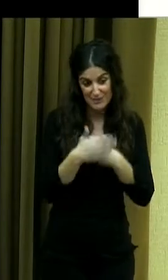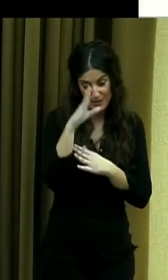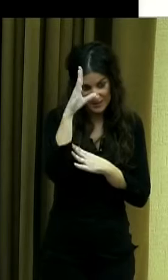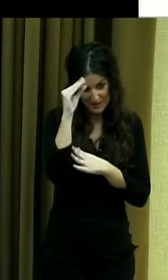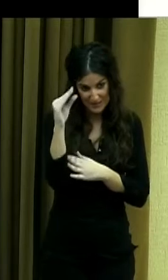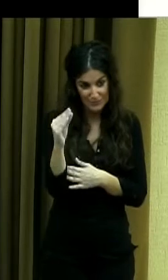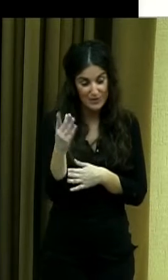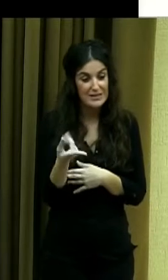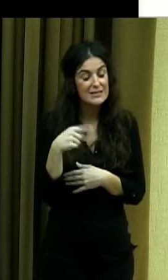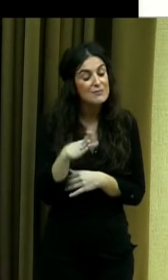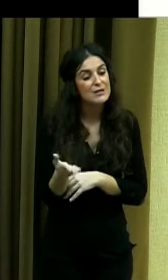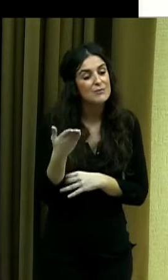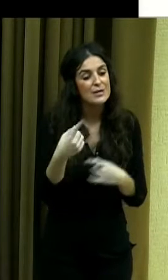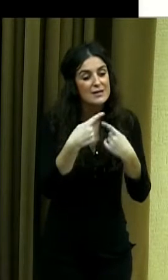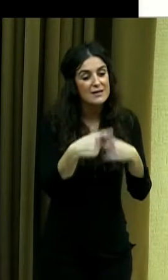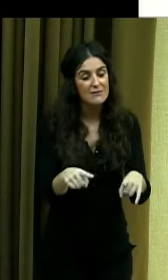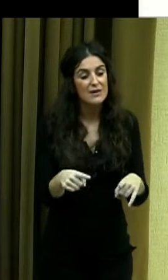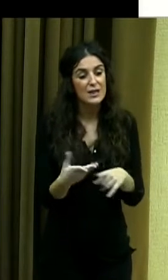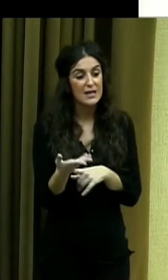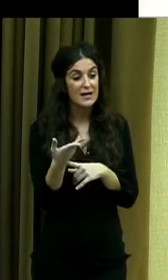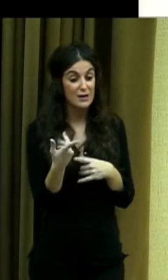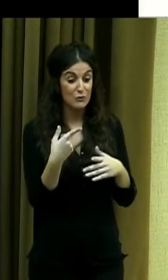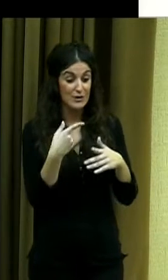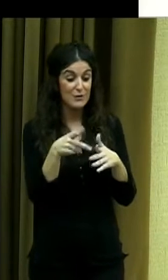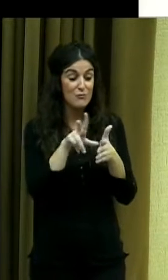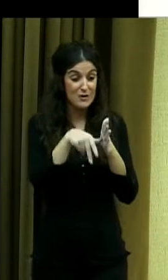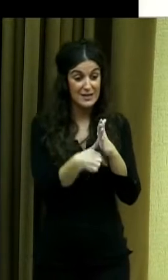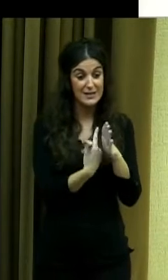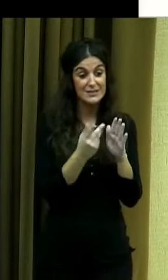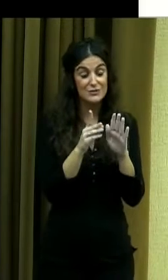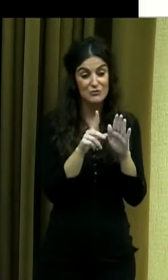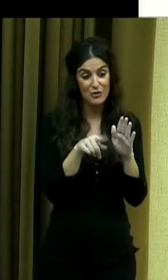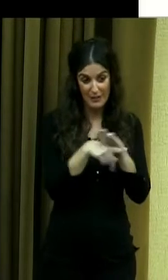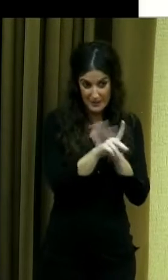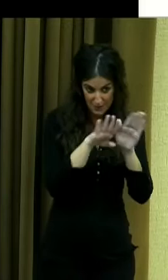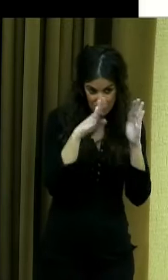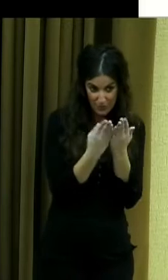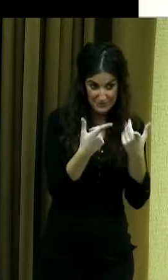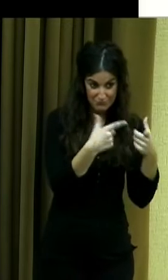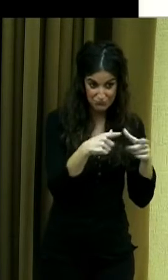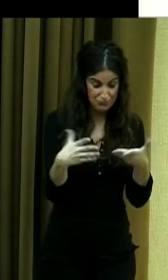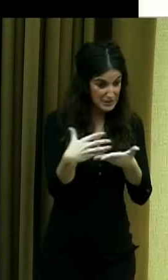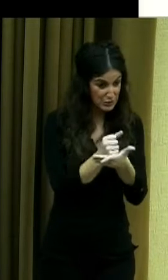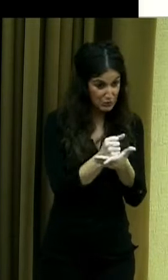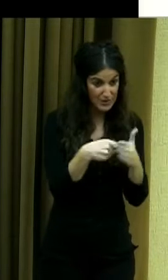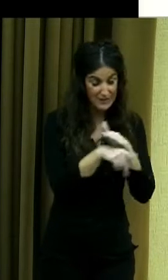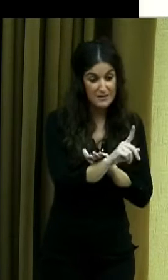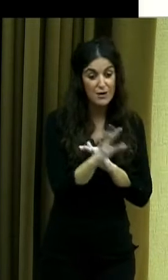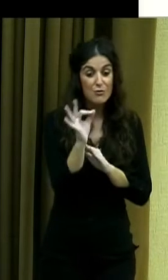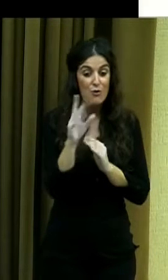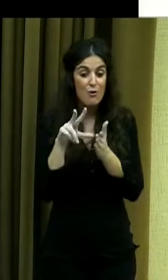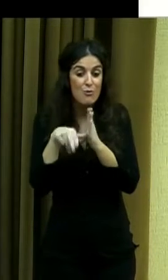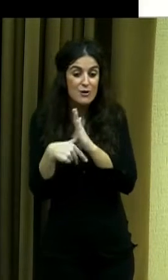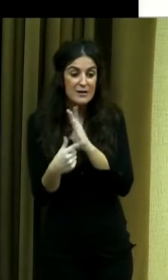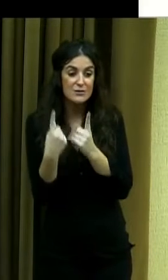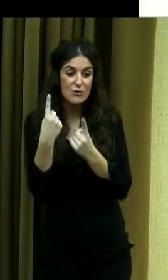muy importante diferenciar entre lo que es un retraso del desarrollo global en todas las áreas del desarrollo o un retraso con un predominio en unas